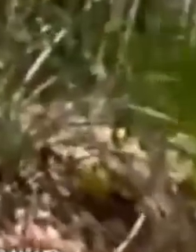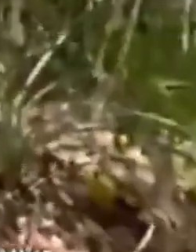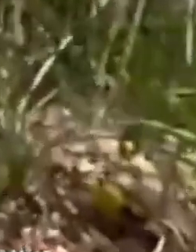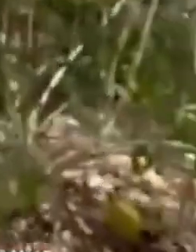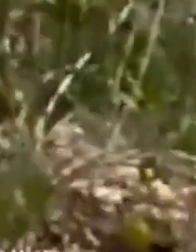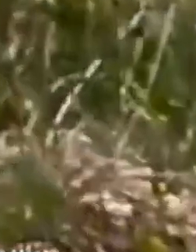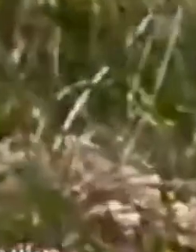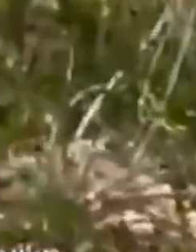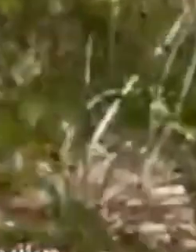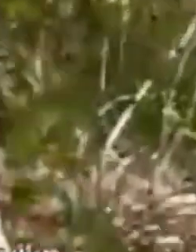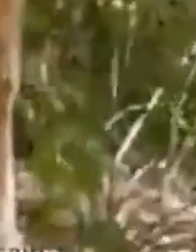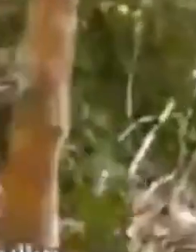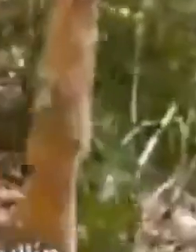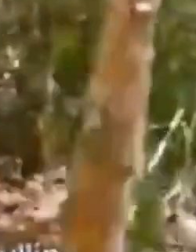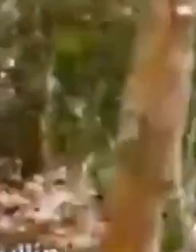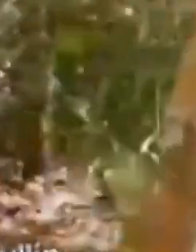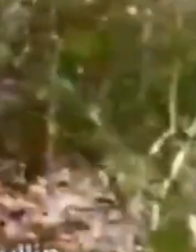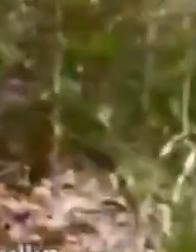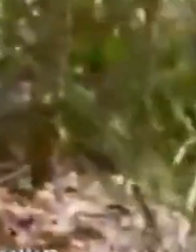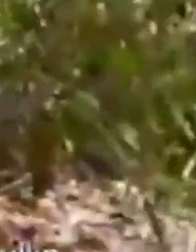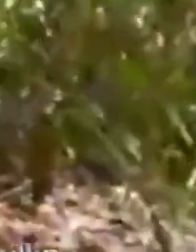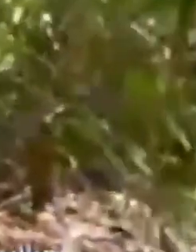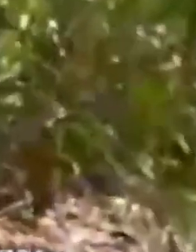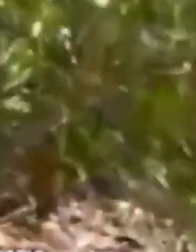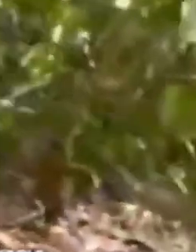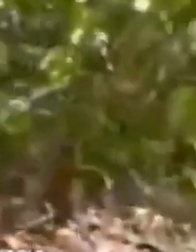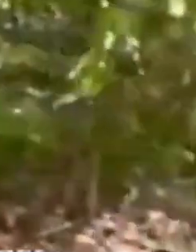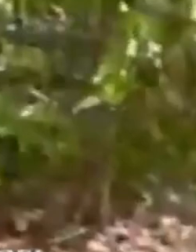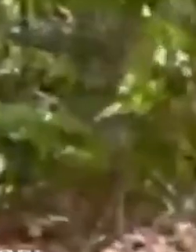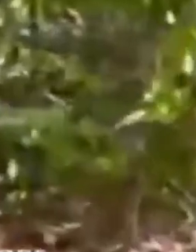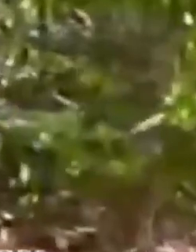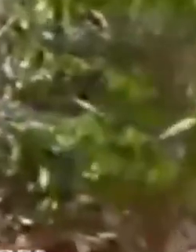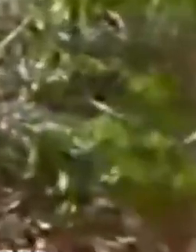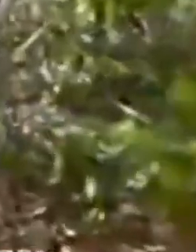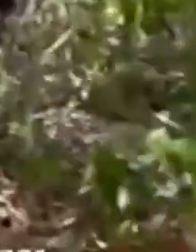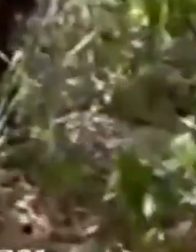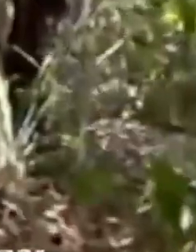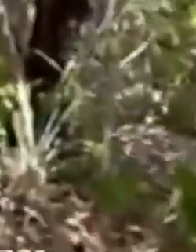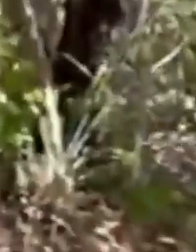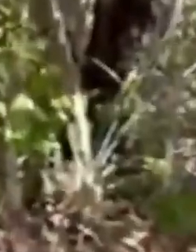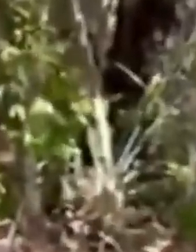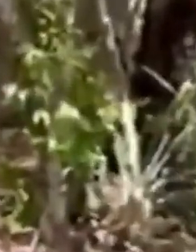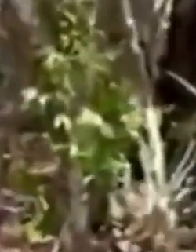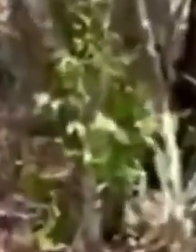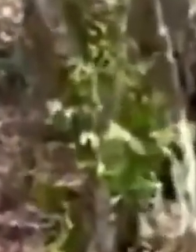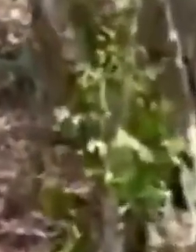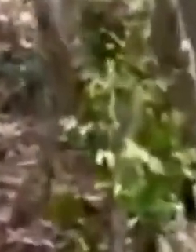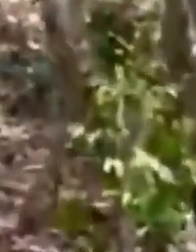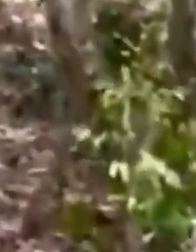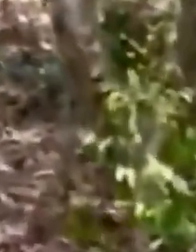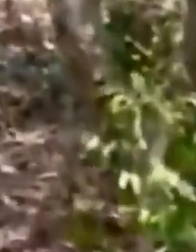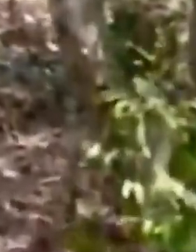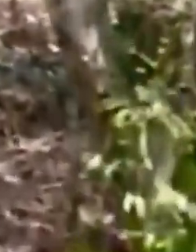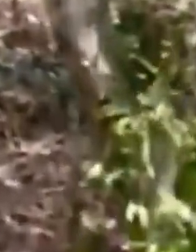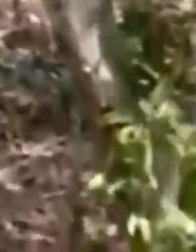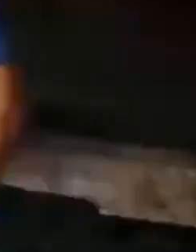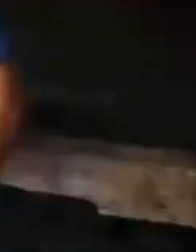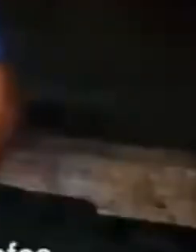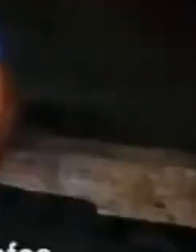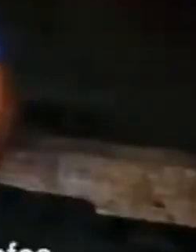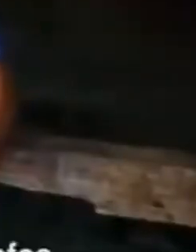9 kilómetros desde Ciudad Chemullín hasta donde se pretende que va a llegar la estación del